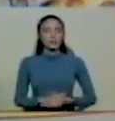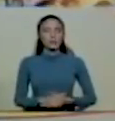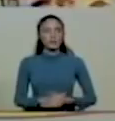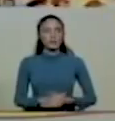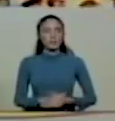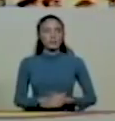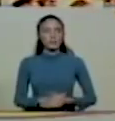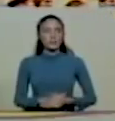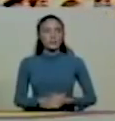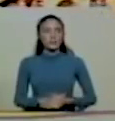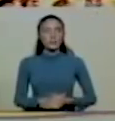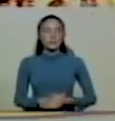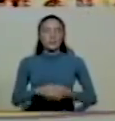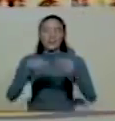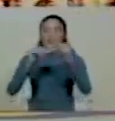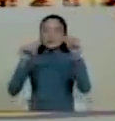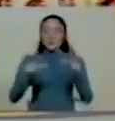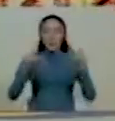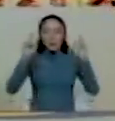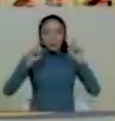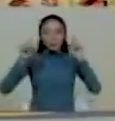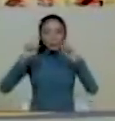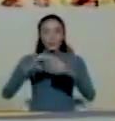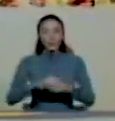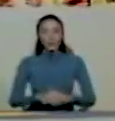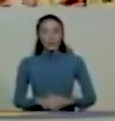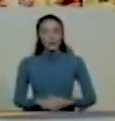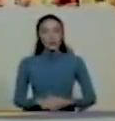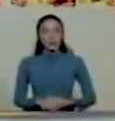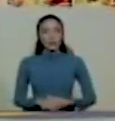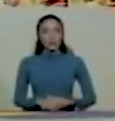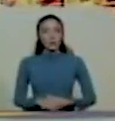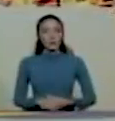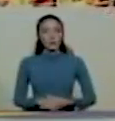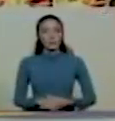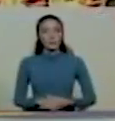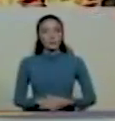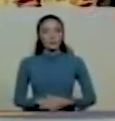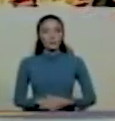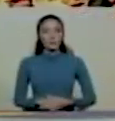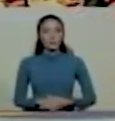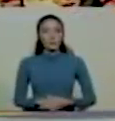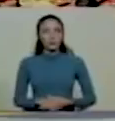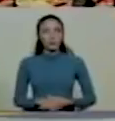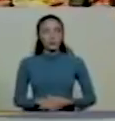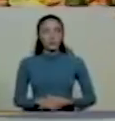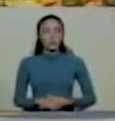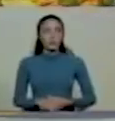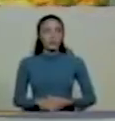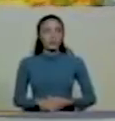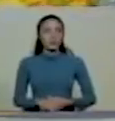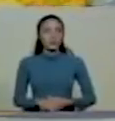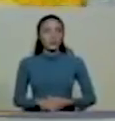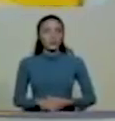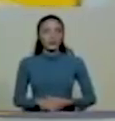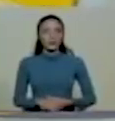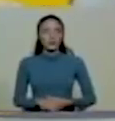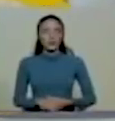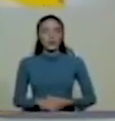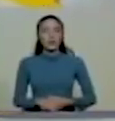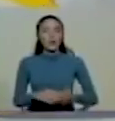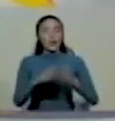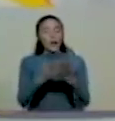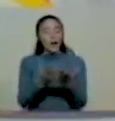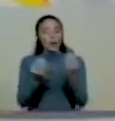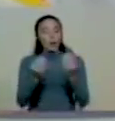Tenemos el sistema de formación. En el concepto de la medicina social, de la